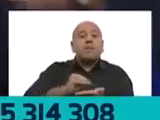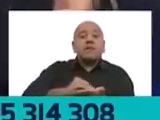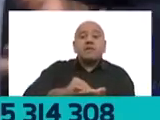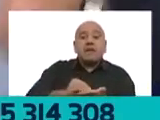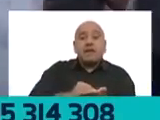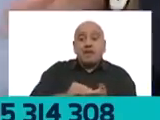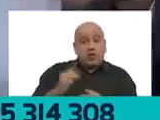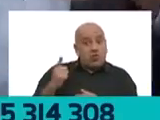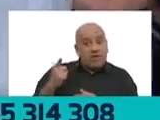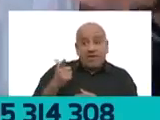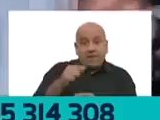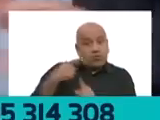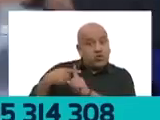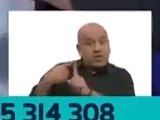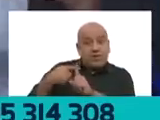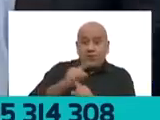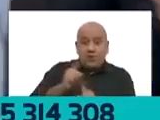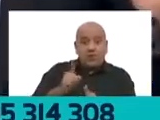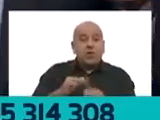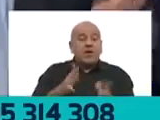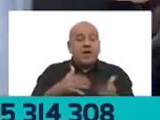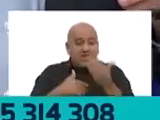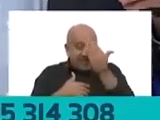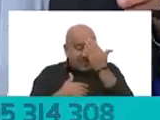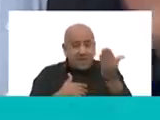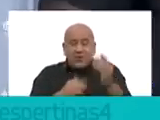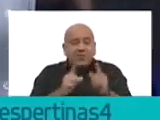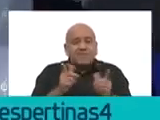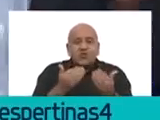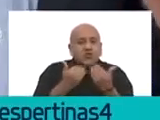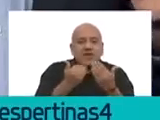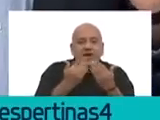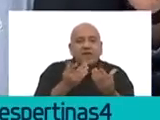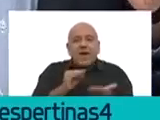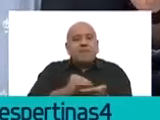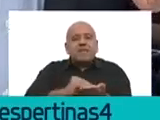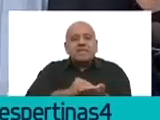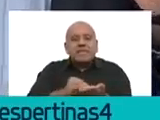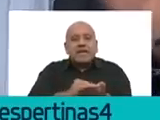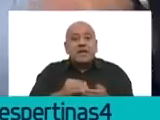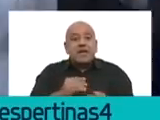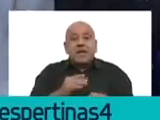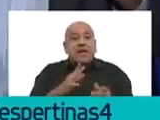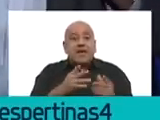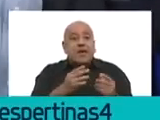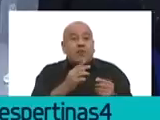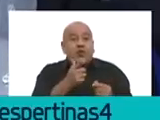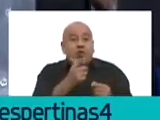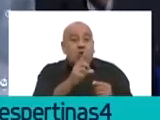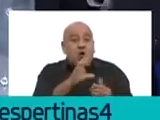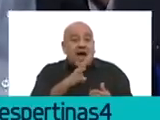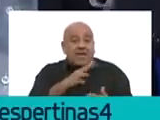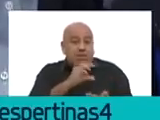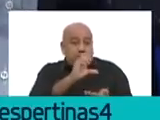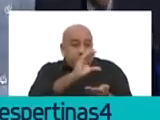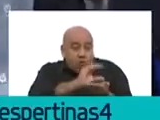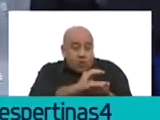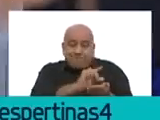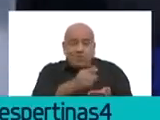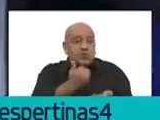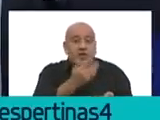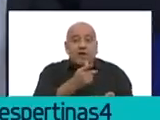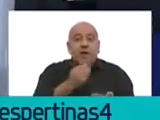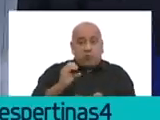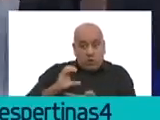comunicándonos entonces para mí para mí pues no había personal pasaba algo por ejemplo que óscar andrade no miraba siempre